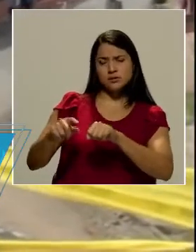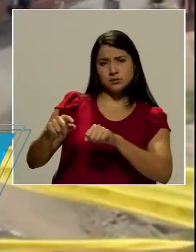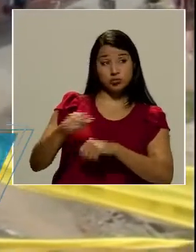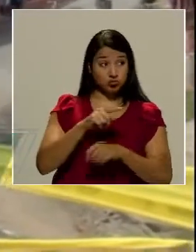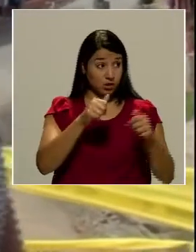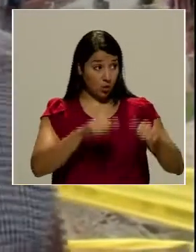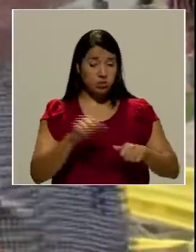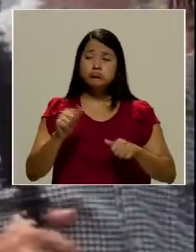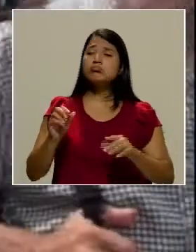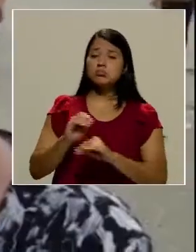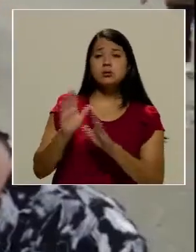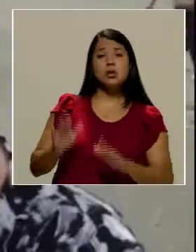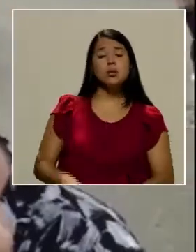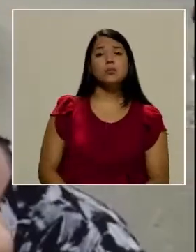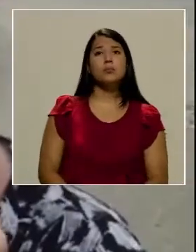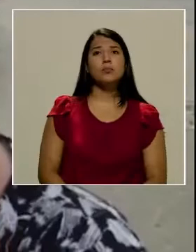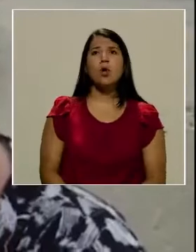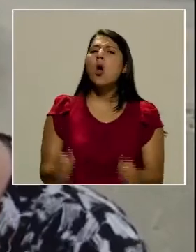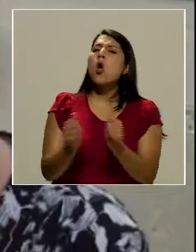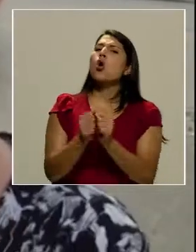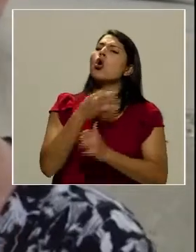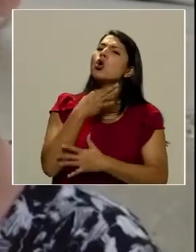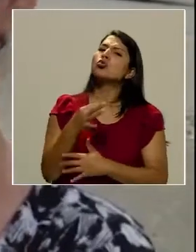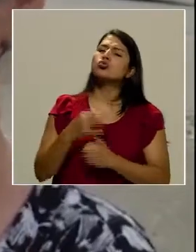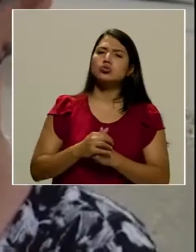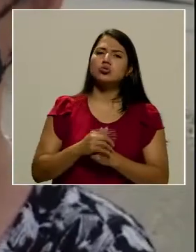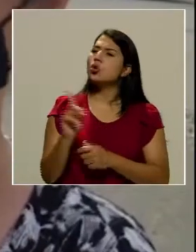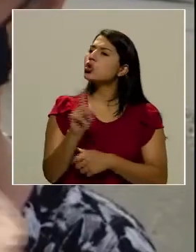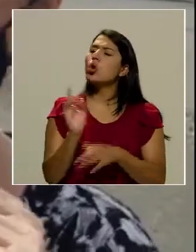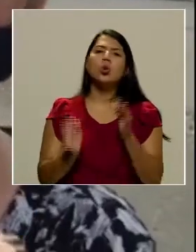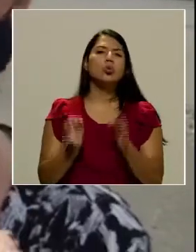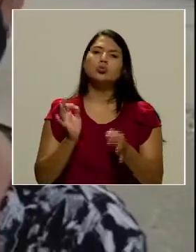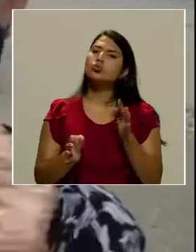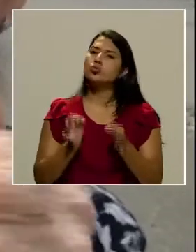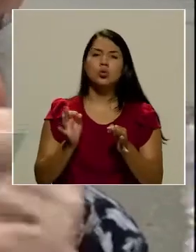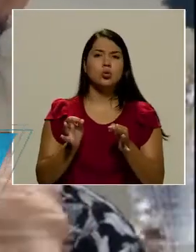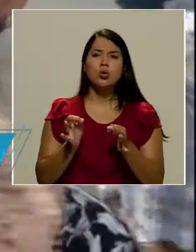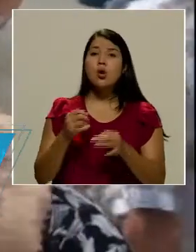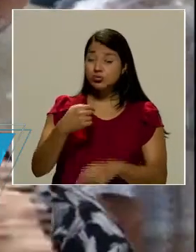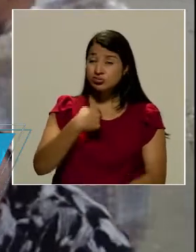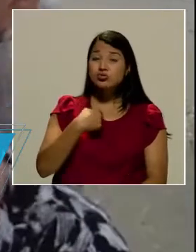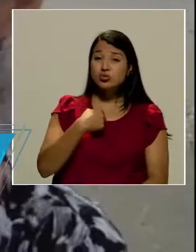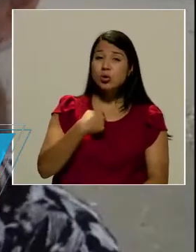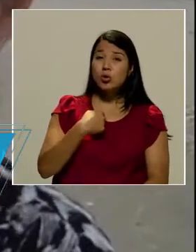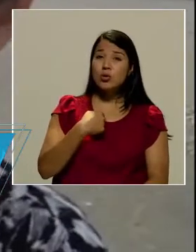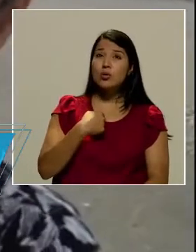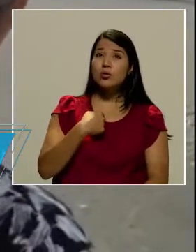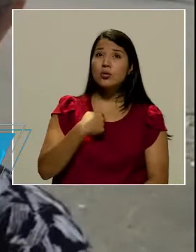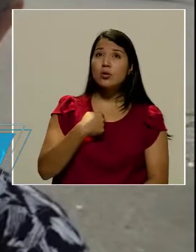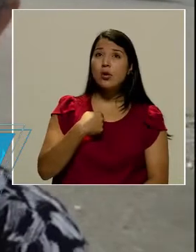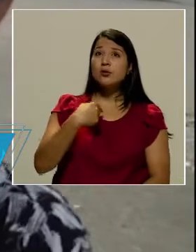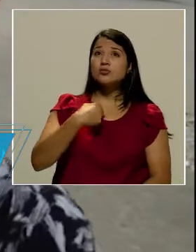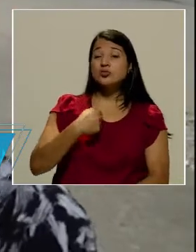acuerdo? Claro que sí. Pero con gusto, porque no es justo. Fui una de las que puse el dedo para el